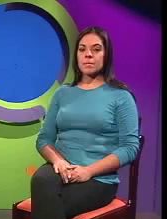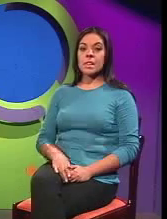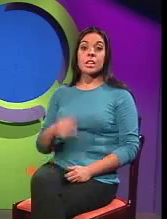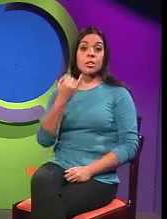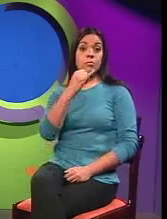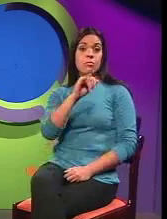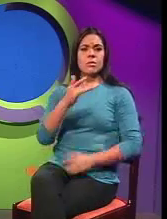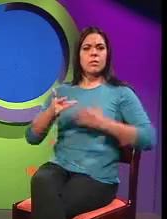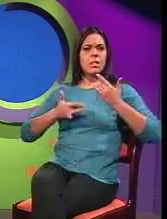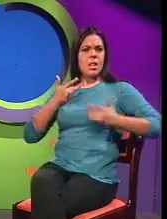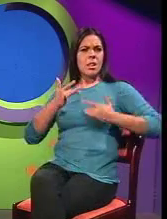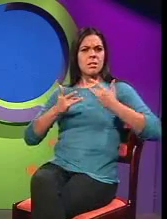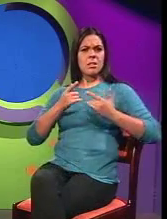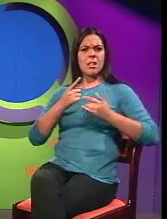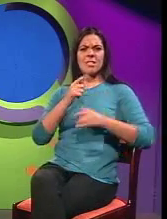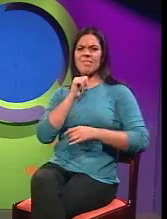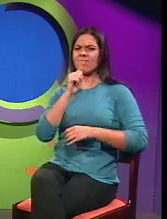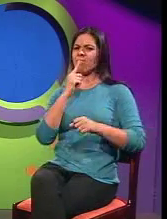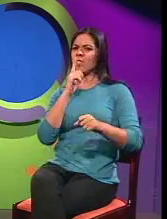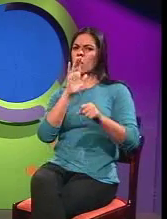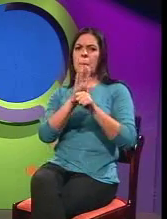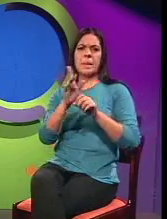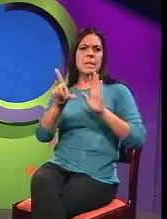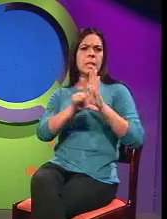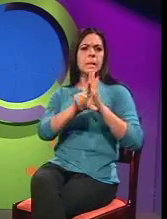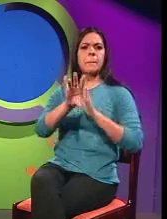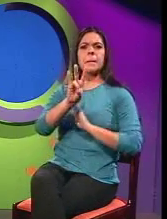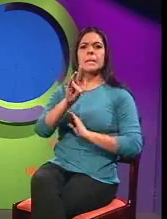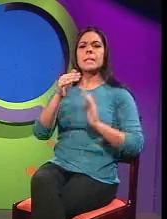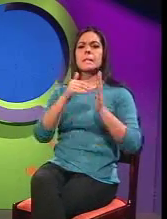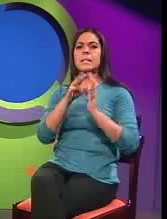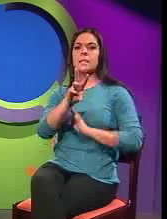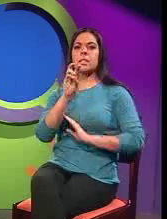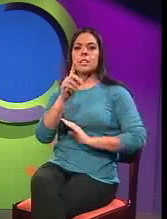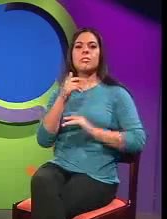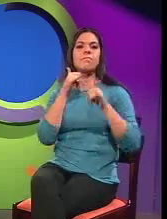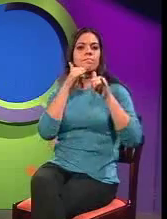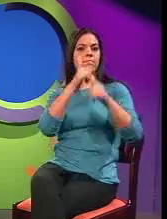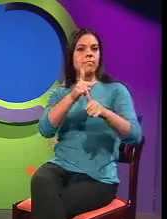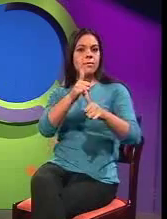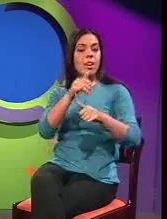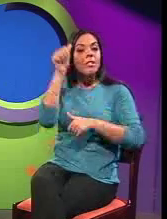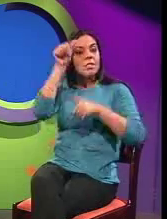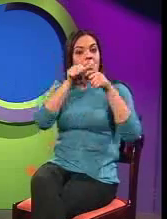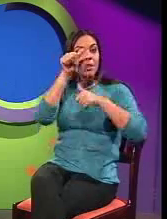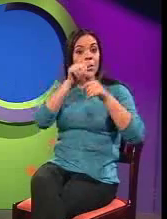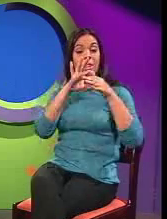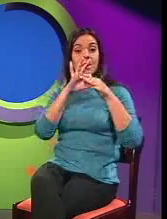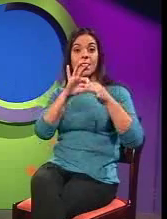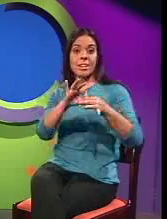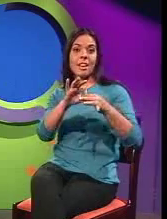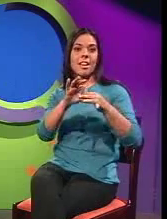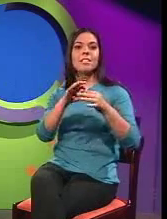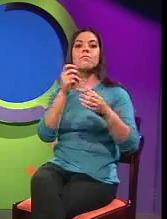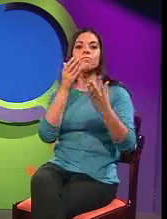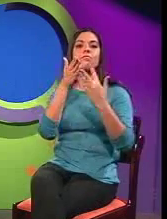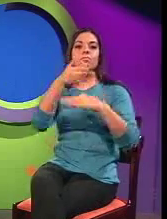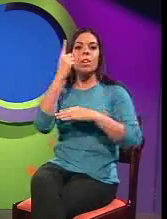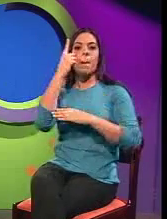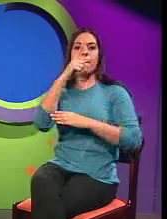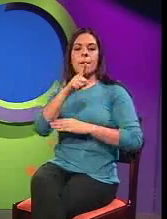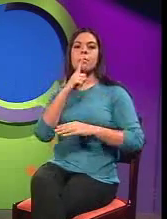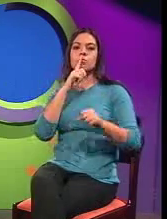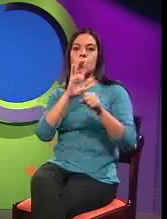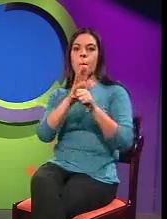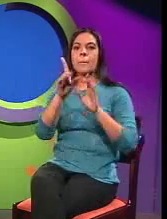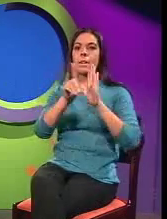Si usted siente que se le está incumpliendo la ley 7600, denuncie. Recuerde que Nexos es un medio para hacer valer sus derechos. Lo